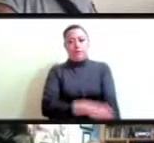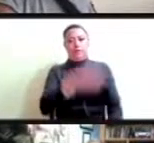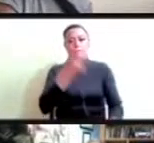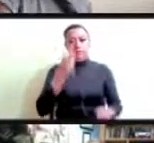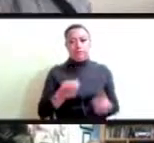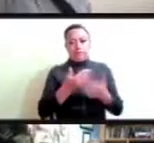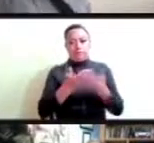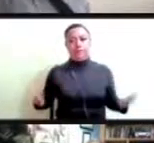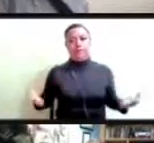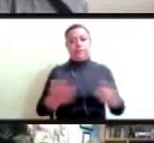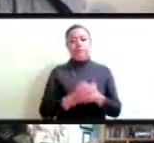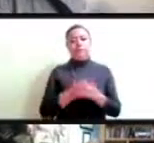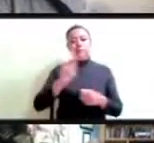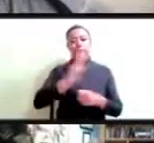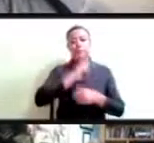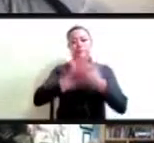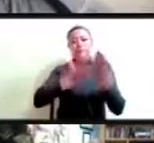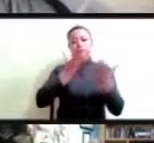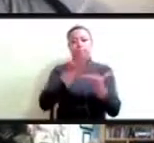propuesta consiste